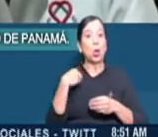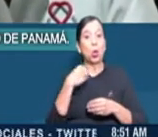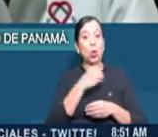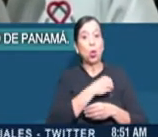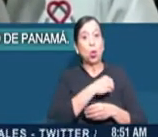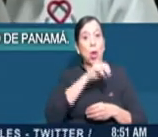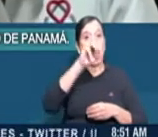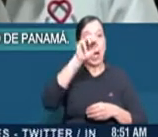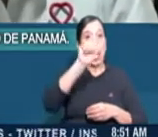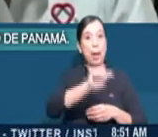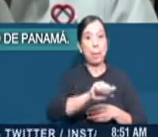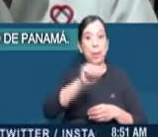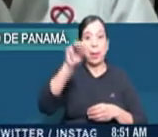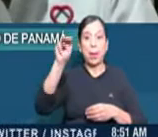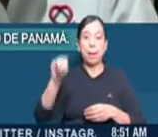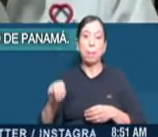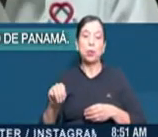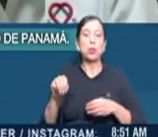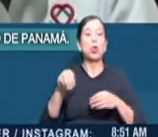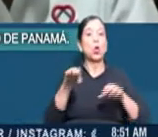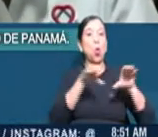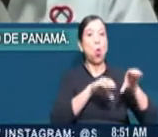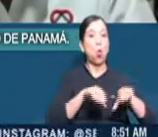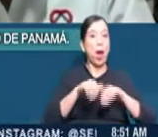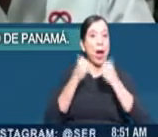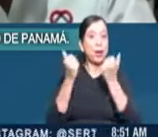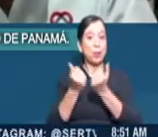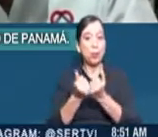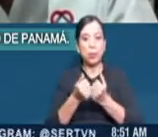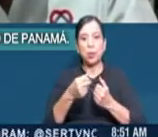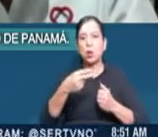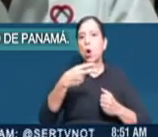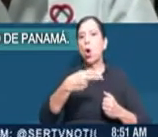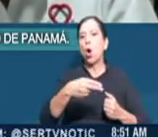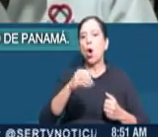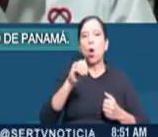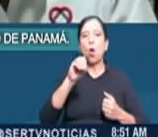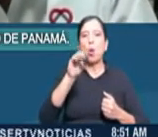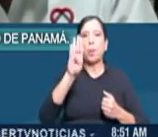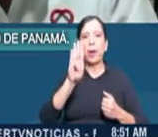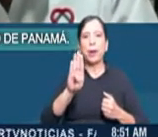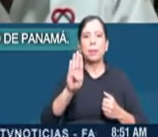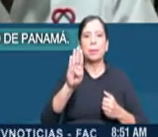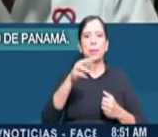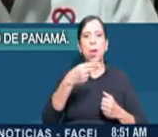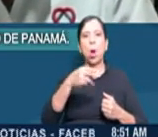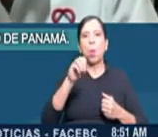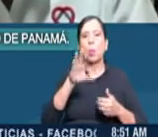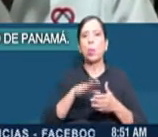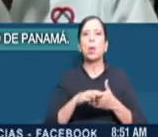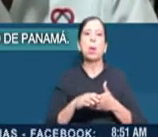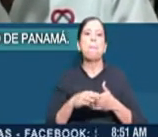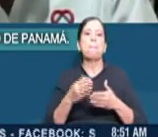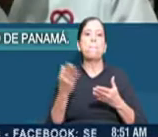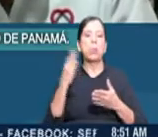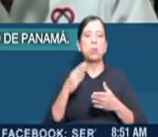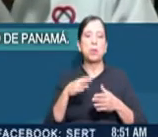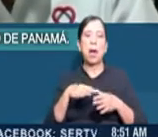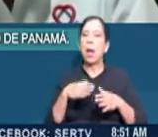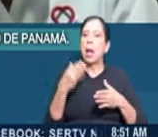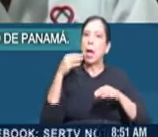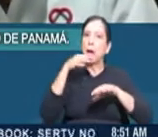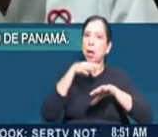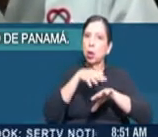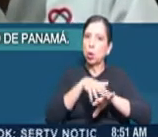de Veraguas y pertenezco a un movimiento que se llama Global No Foundation, un movimiento organizado que busca la plena inclusión social de personas